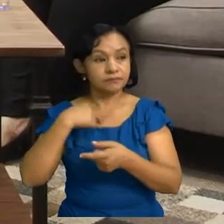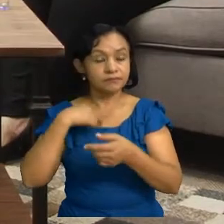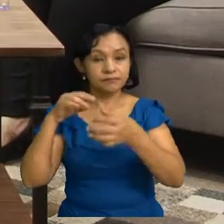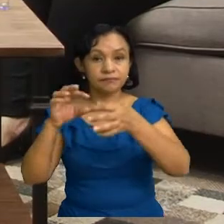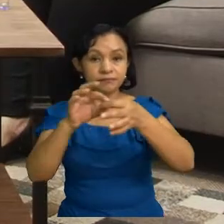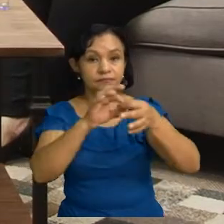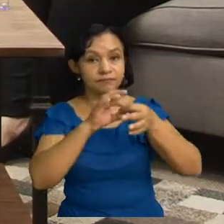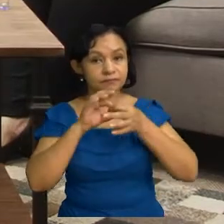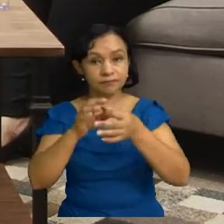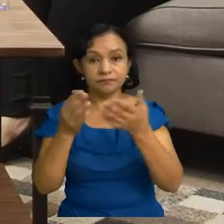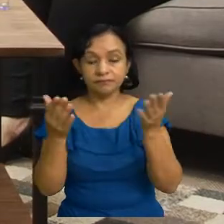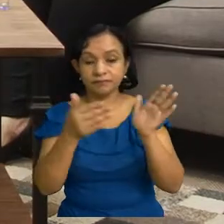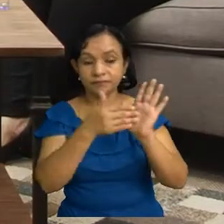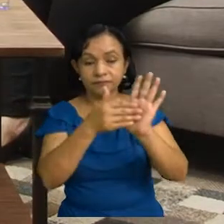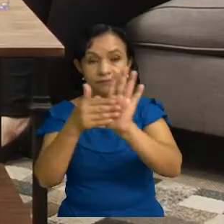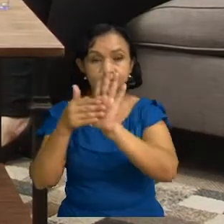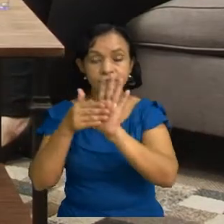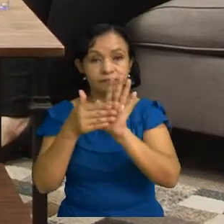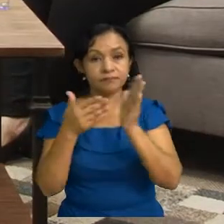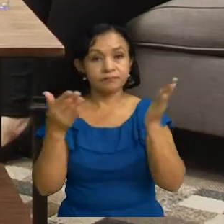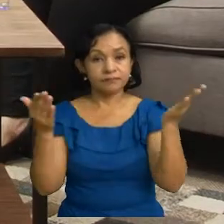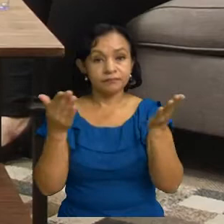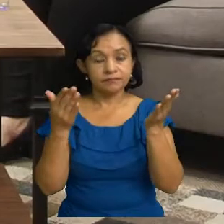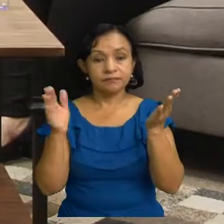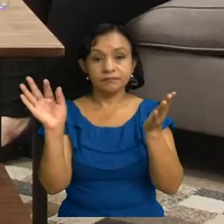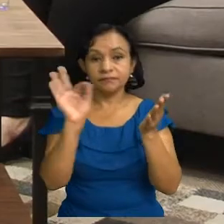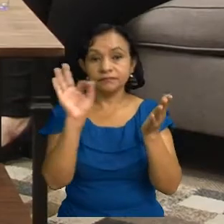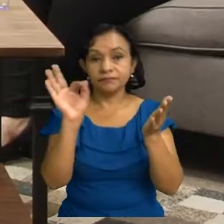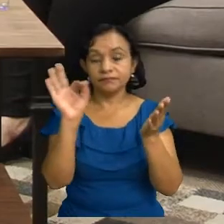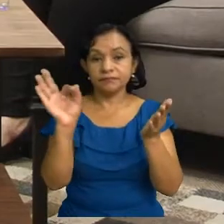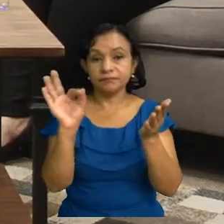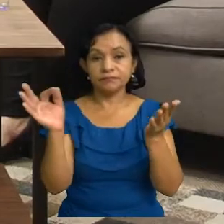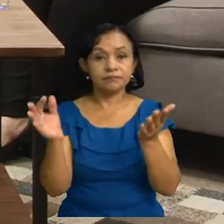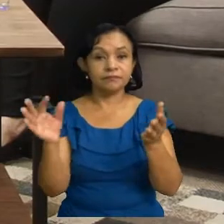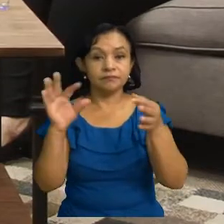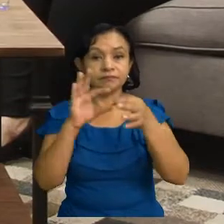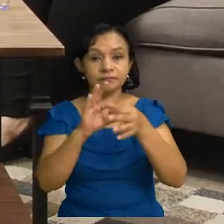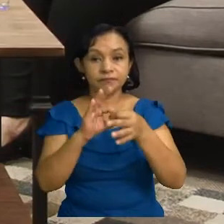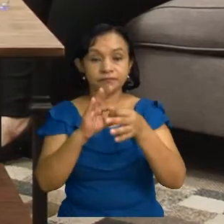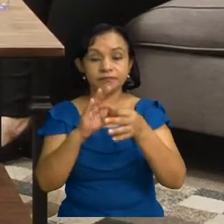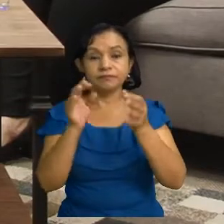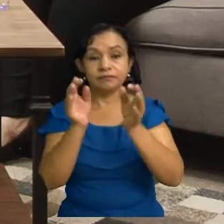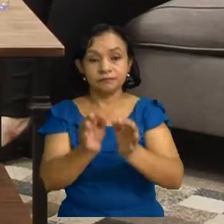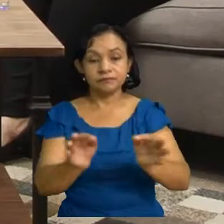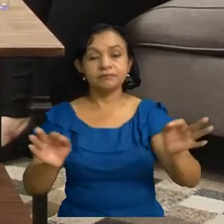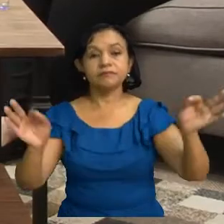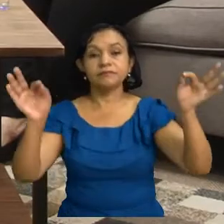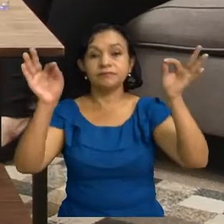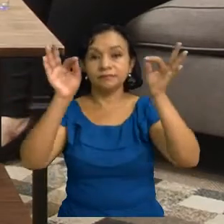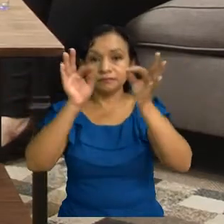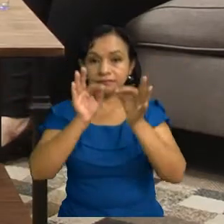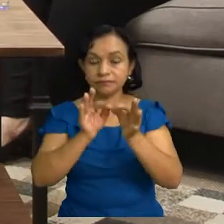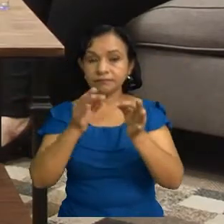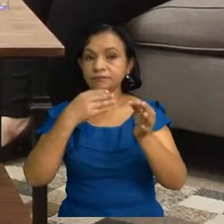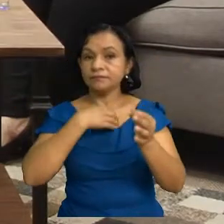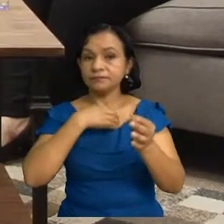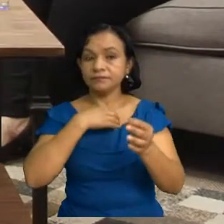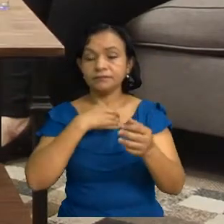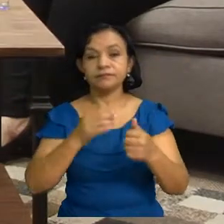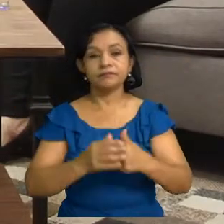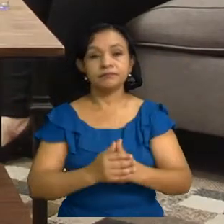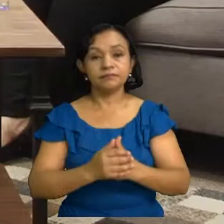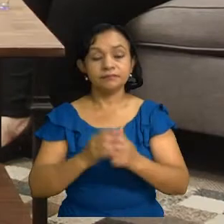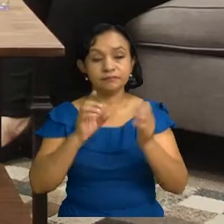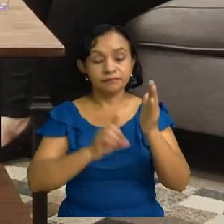no es nuestro modelo entonces esa es la parte que nosotros es nuestro eje fundamental ya nosotros cuando vamos a